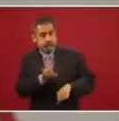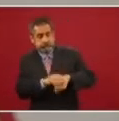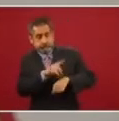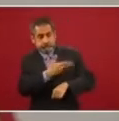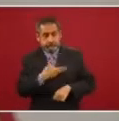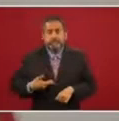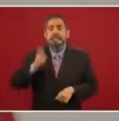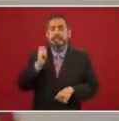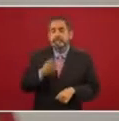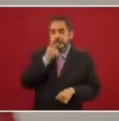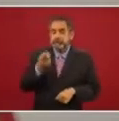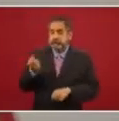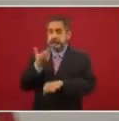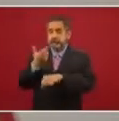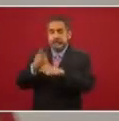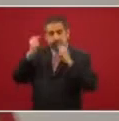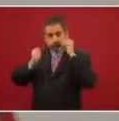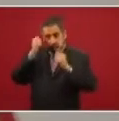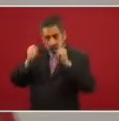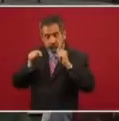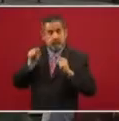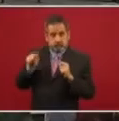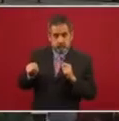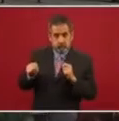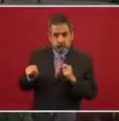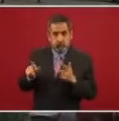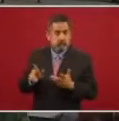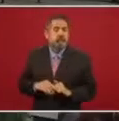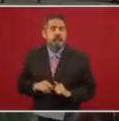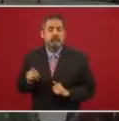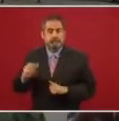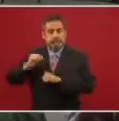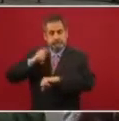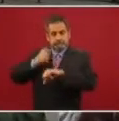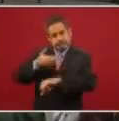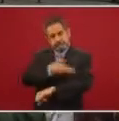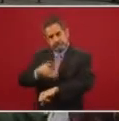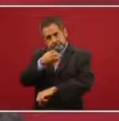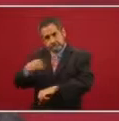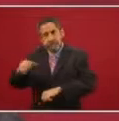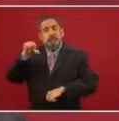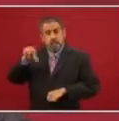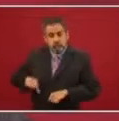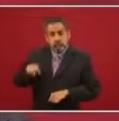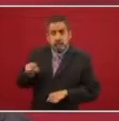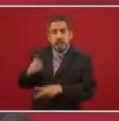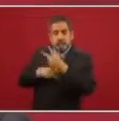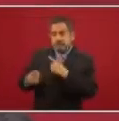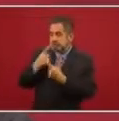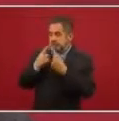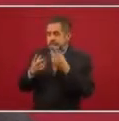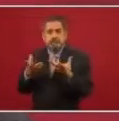es que el secretario de turismo quien está organizando esto hoy va a comentar sobre